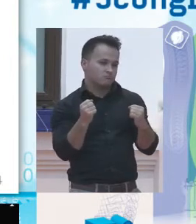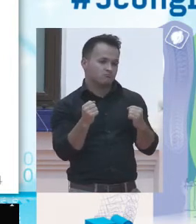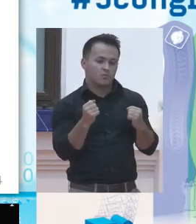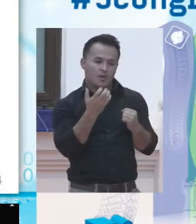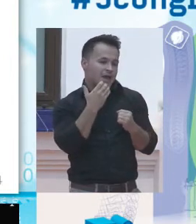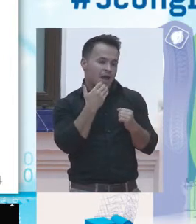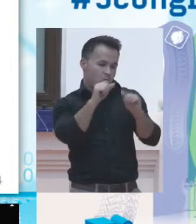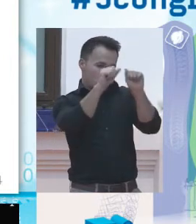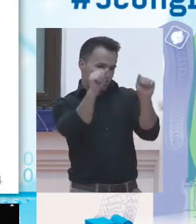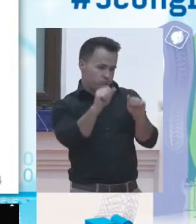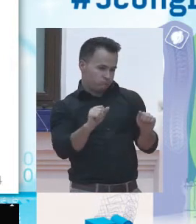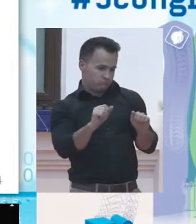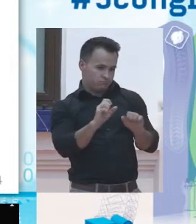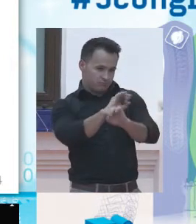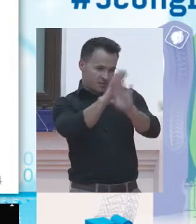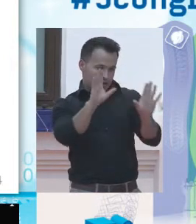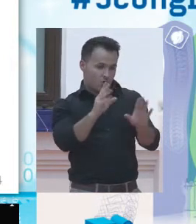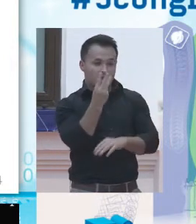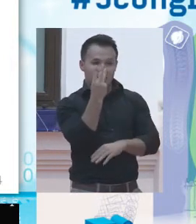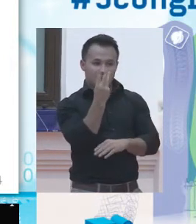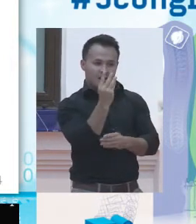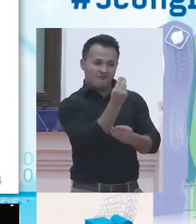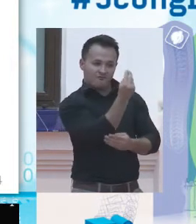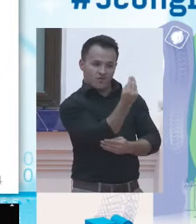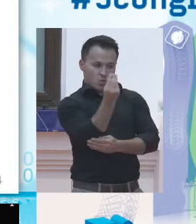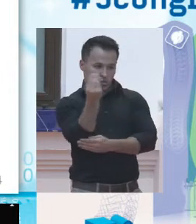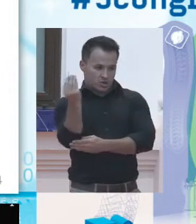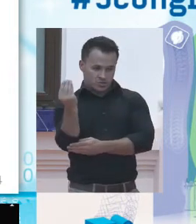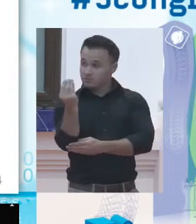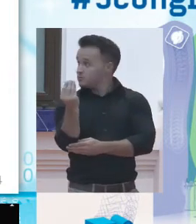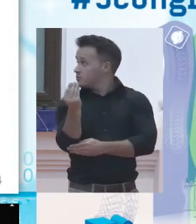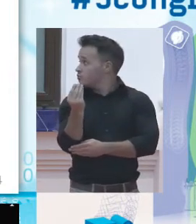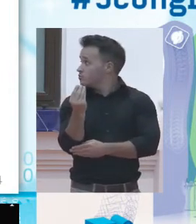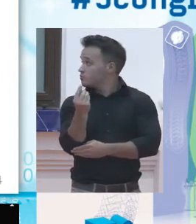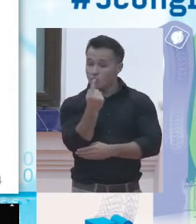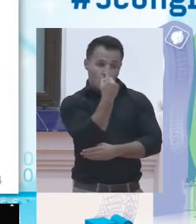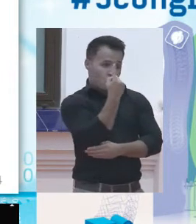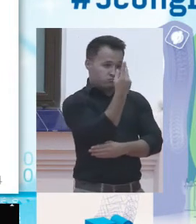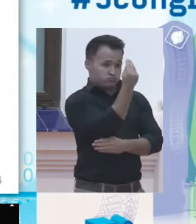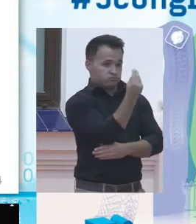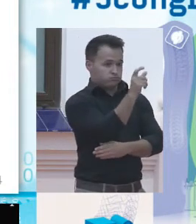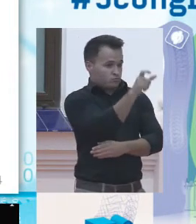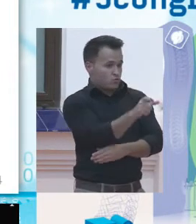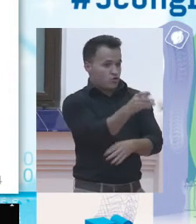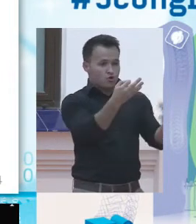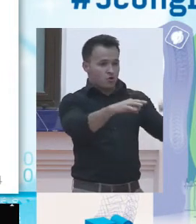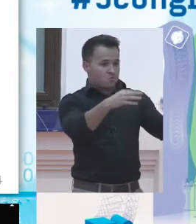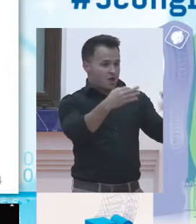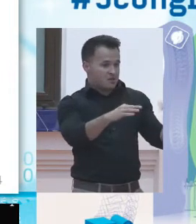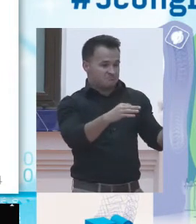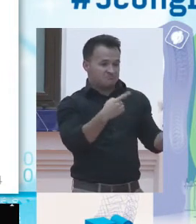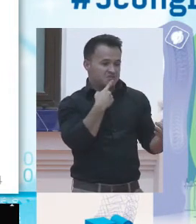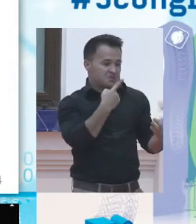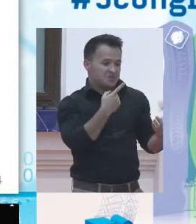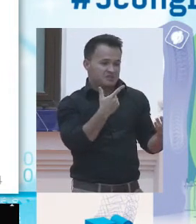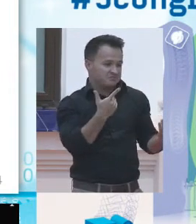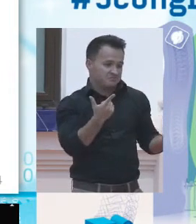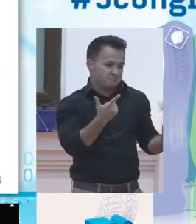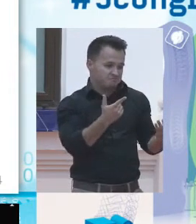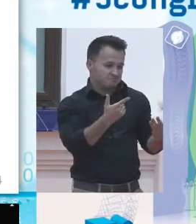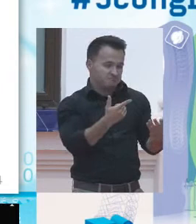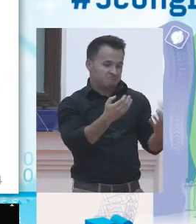un ejemplo de, aquí tenemos 3 figuras. La primera es un sujeto normal, por decirlo así, sin ningún